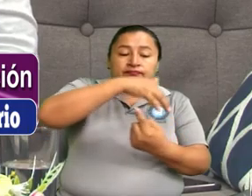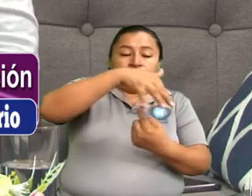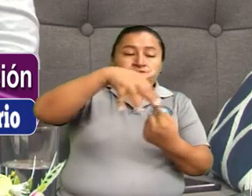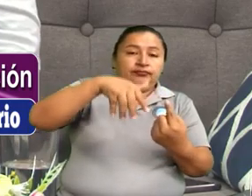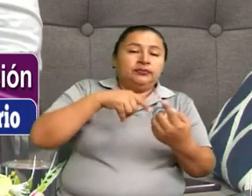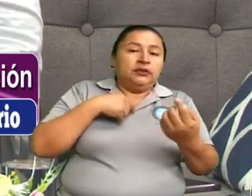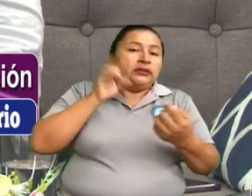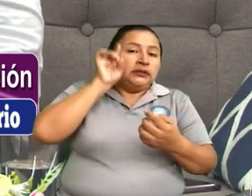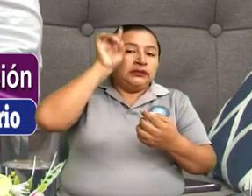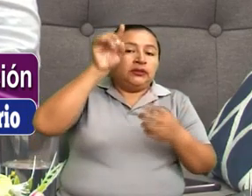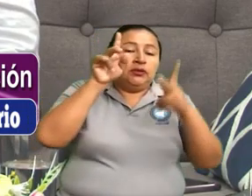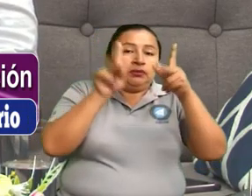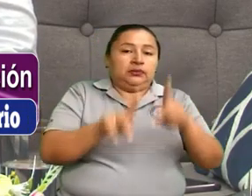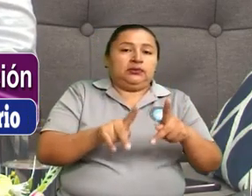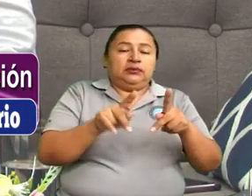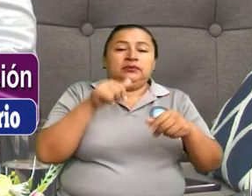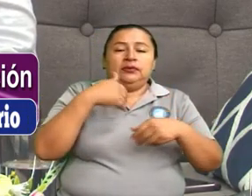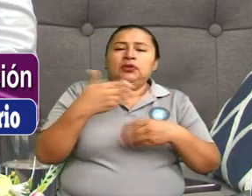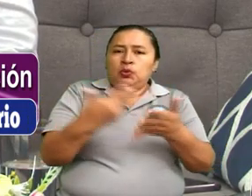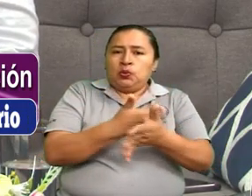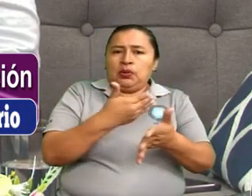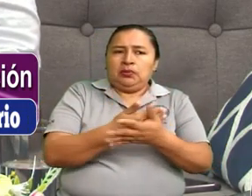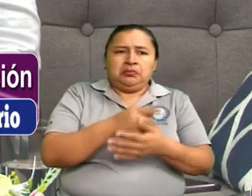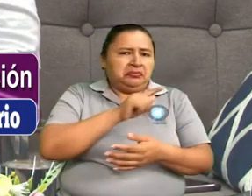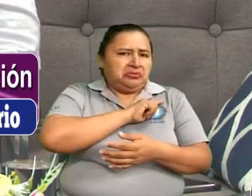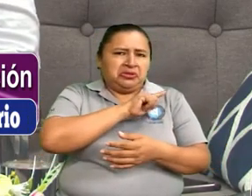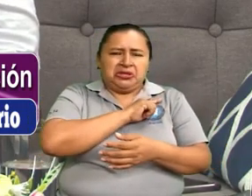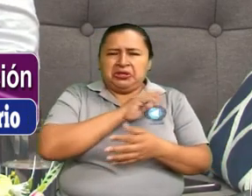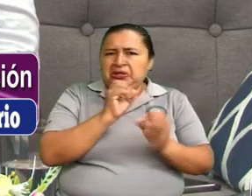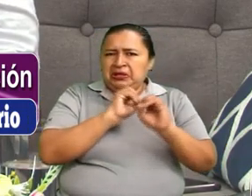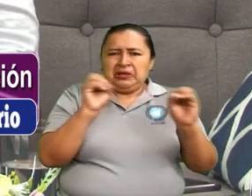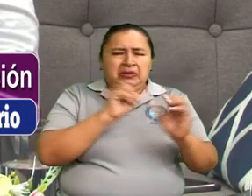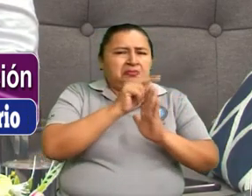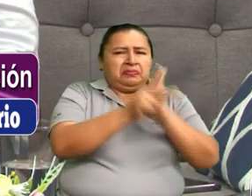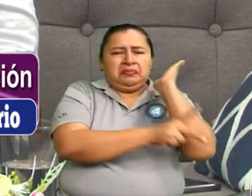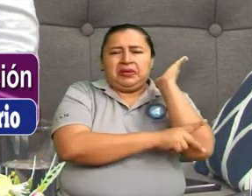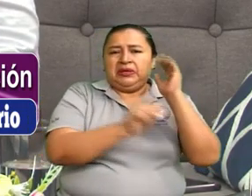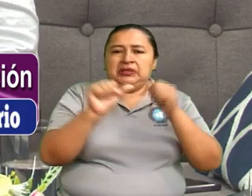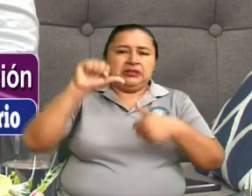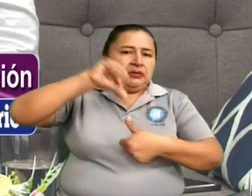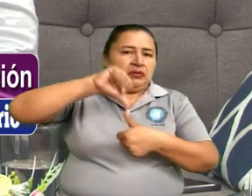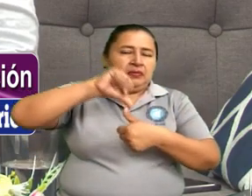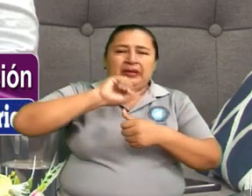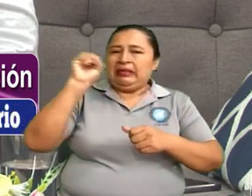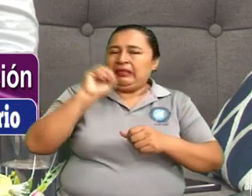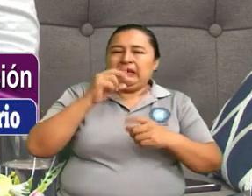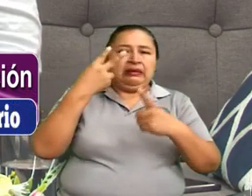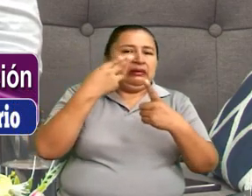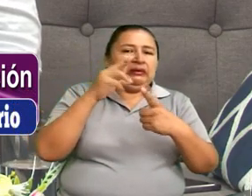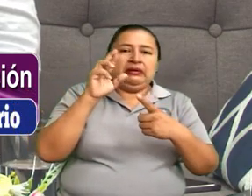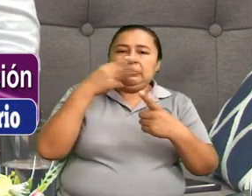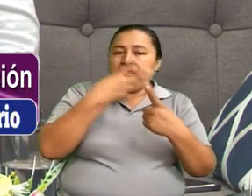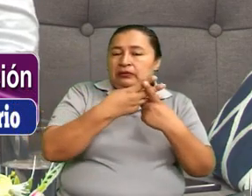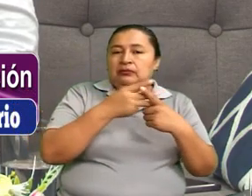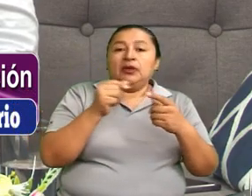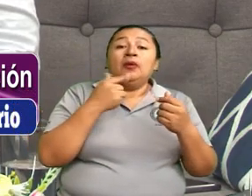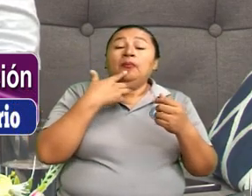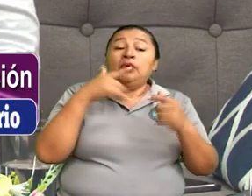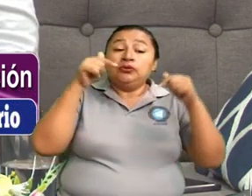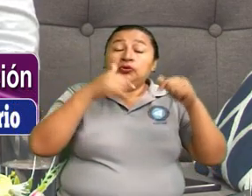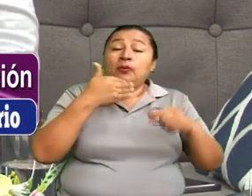de la persona. Eso es nuevo, eso no lo tiene ningún país ni de Centroamérica ni de la región. Es por eso el éxito de los programas y